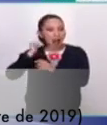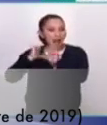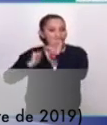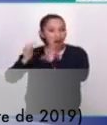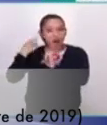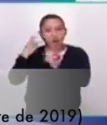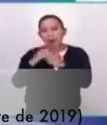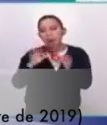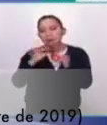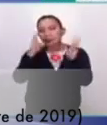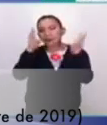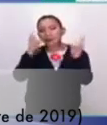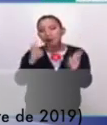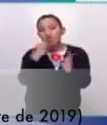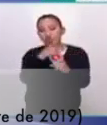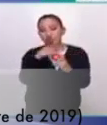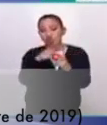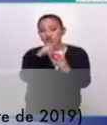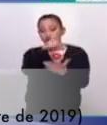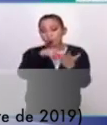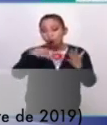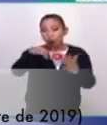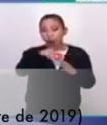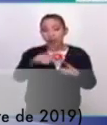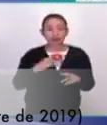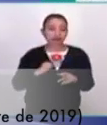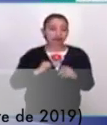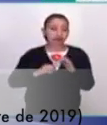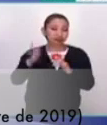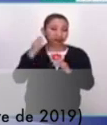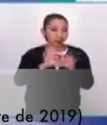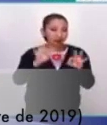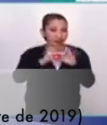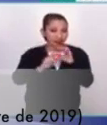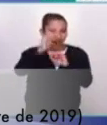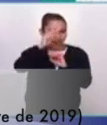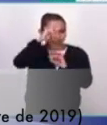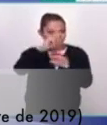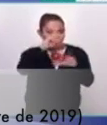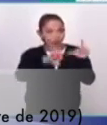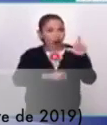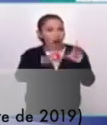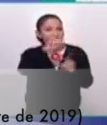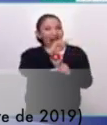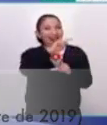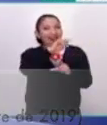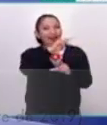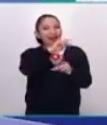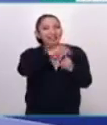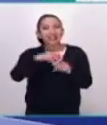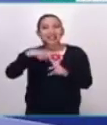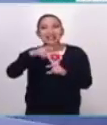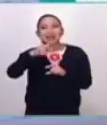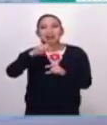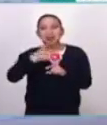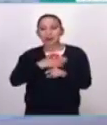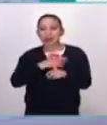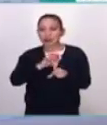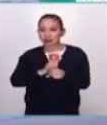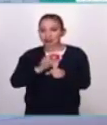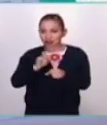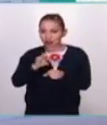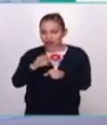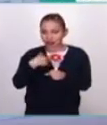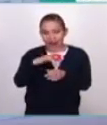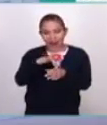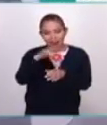platicar sobre pues dos sitios arqueológicos muy importantes en el norte de nuestro país, que son Altavista y La Quemada. Doctor, muy buenos días, muchas gracias